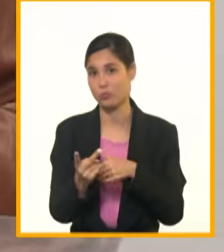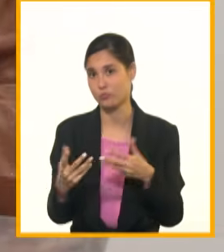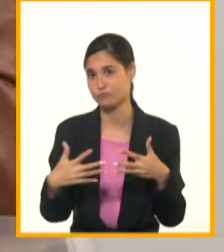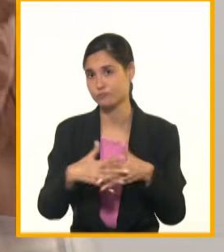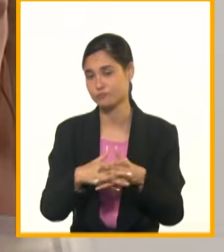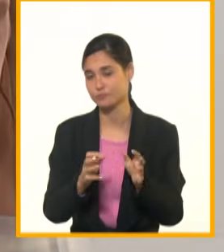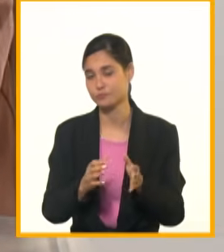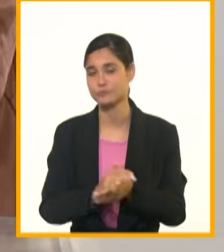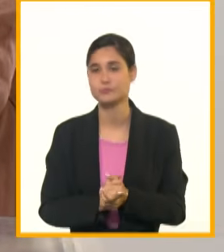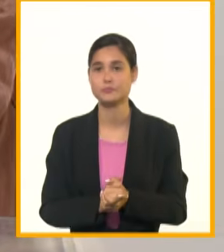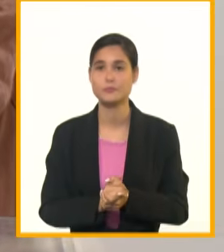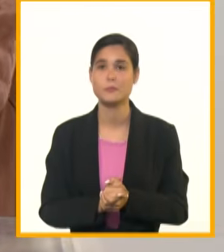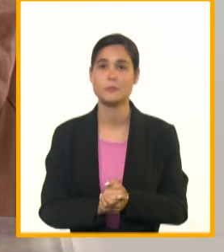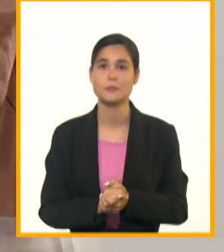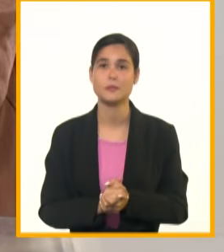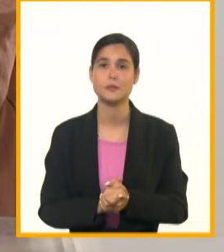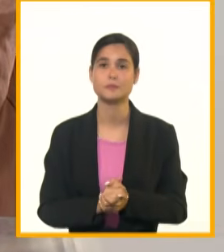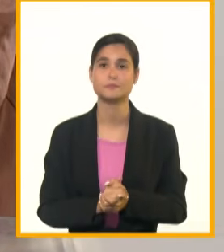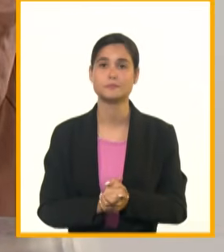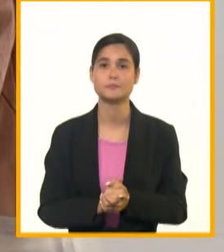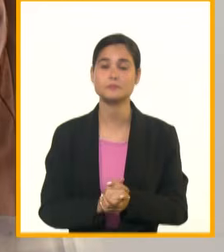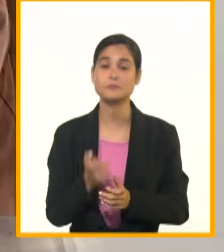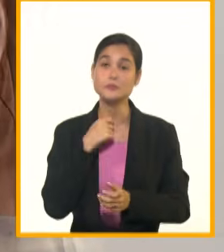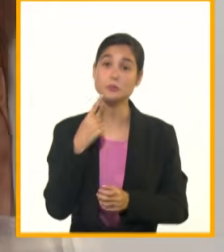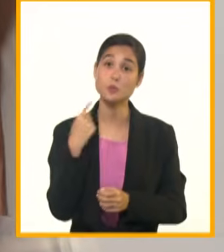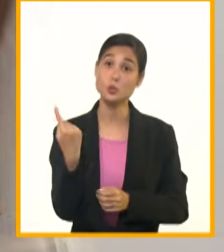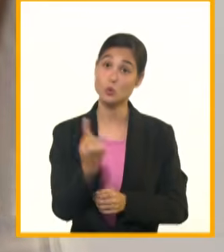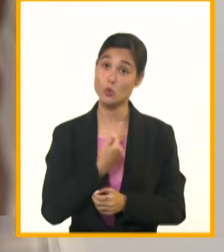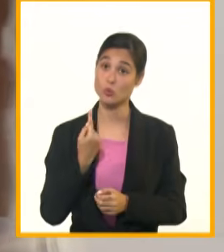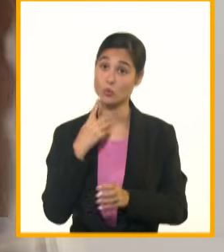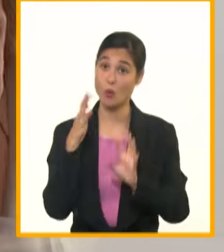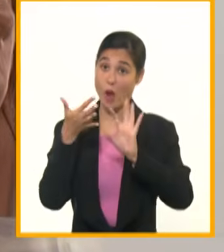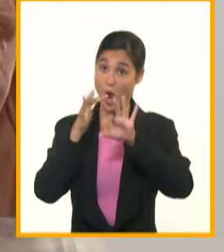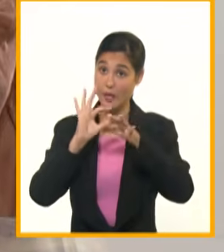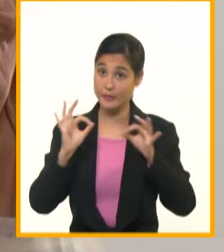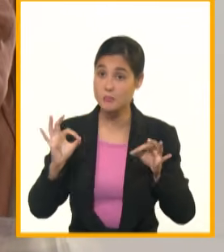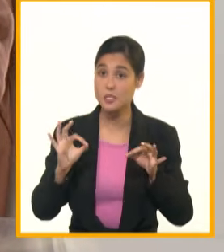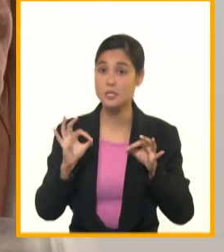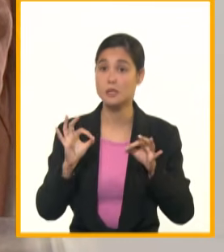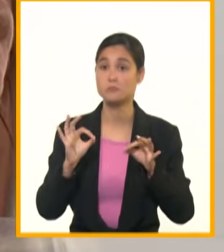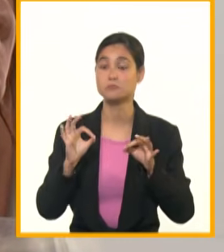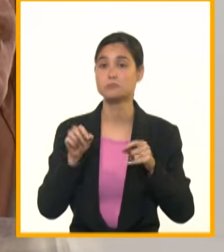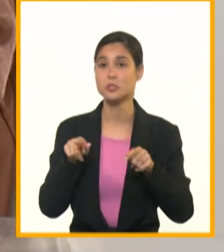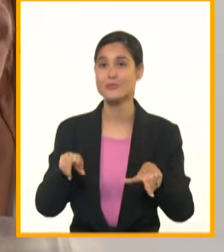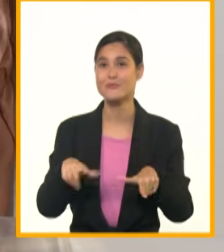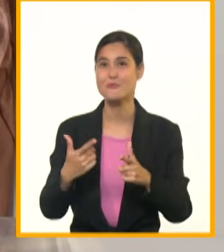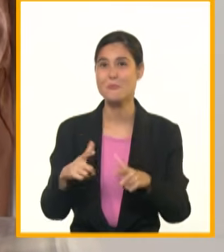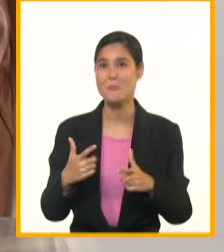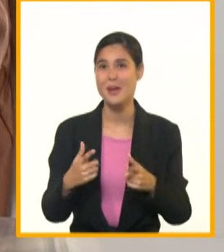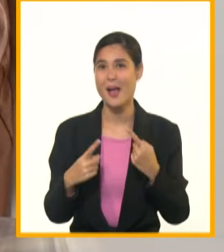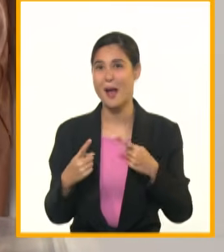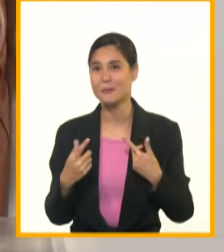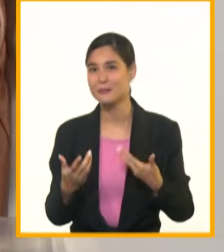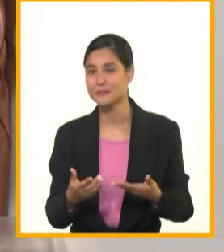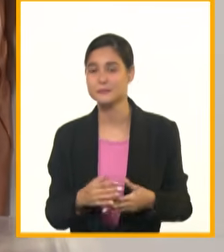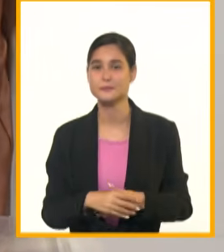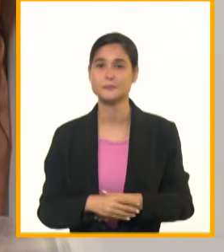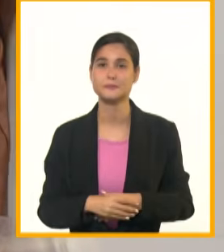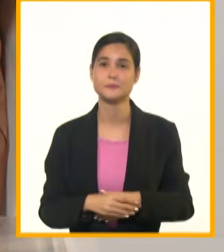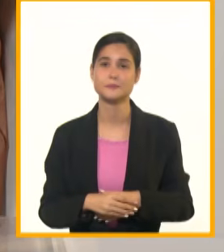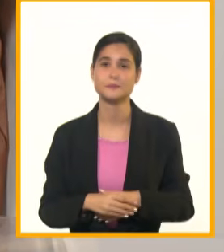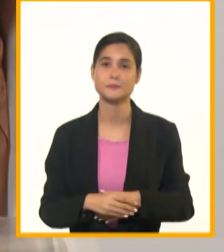Usted lo menciona, nosotros hemos logrado, se ha logrado, las estructuras que están para eso, se han